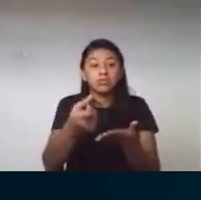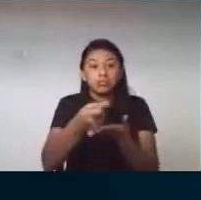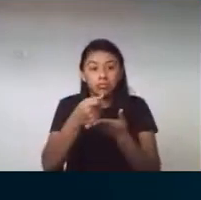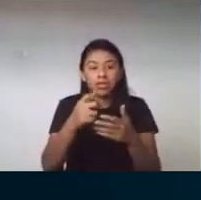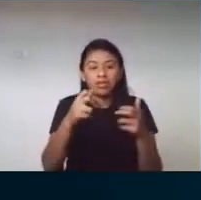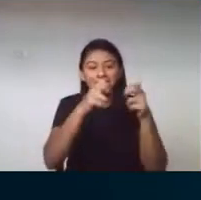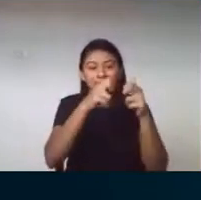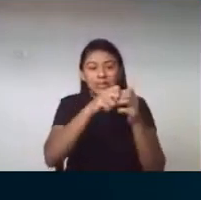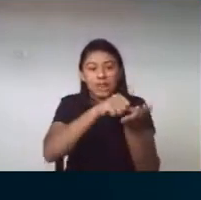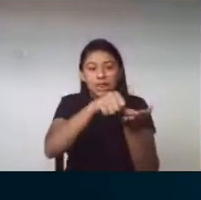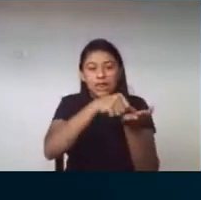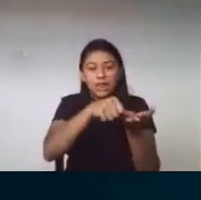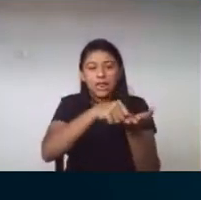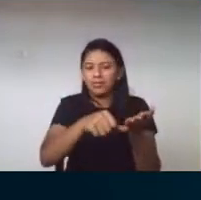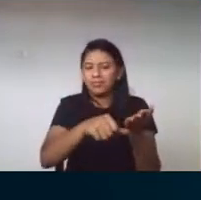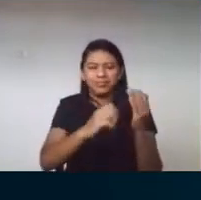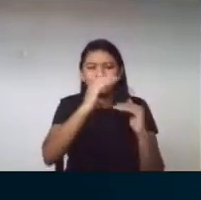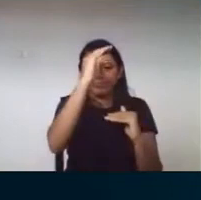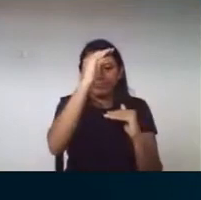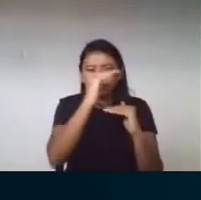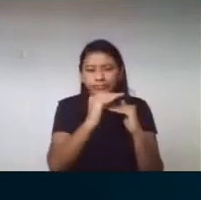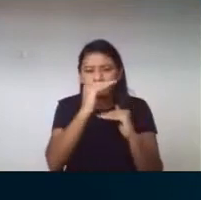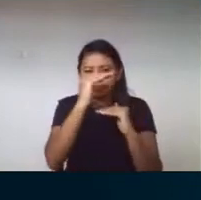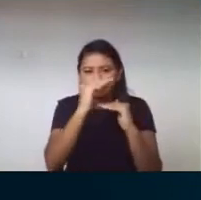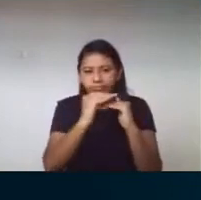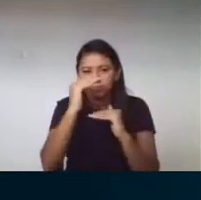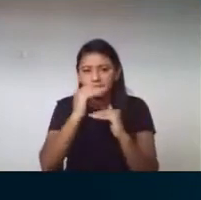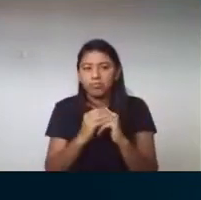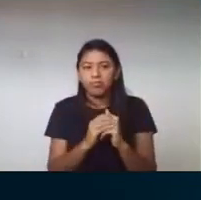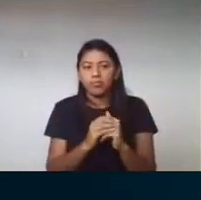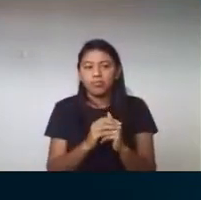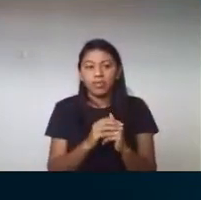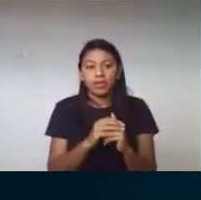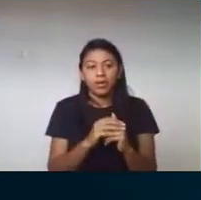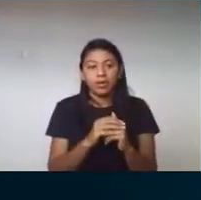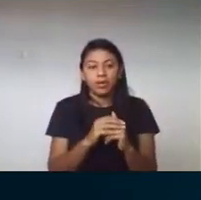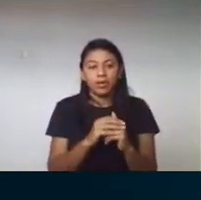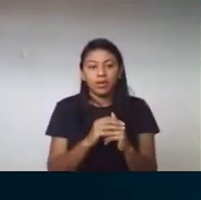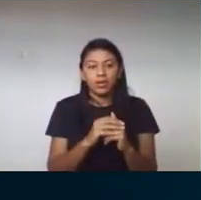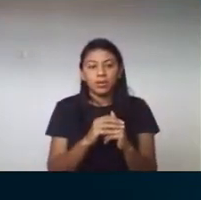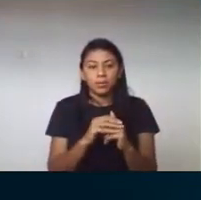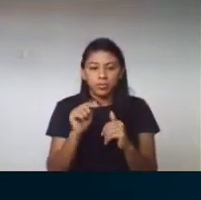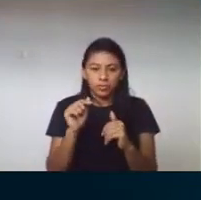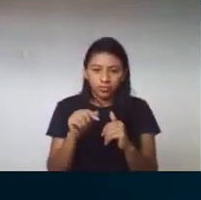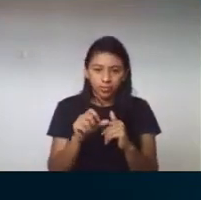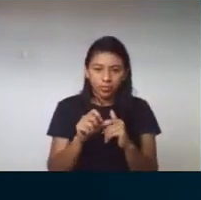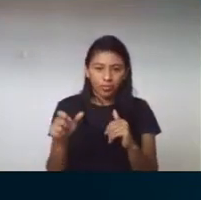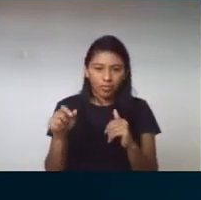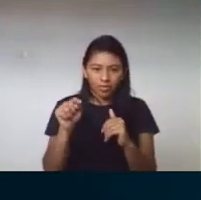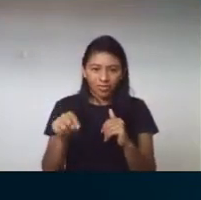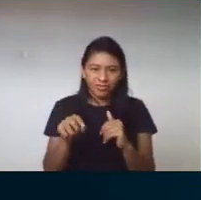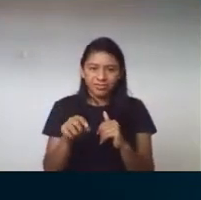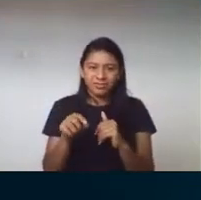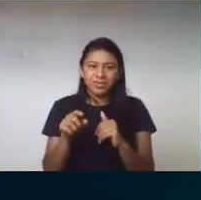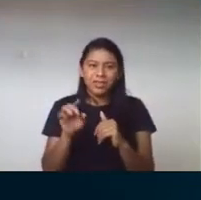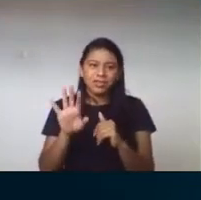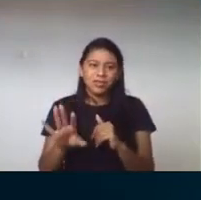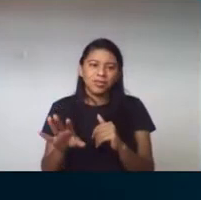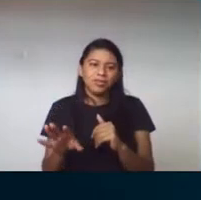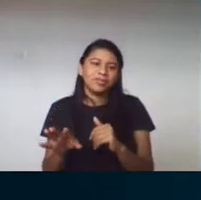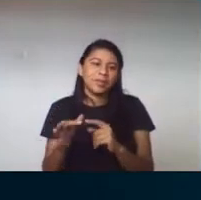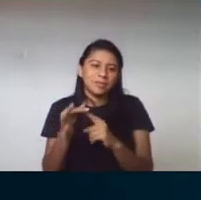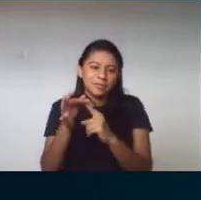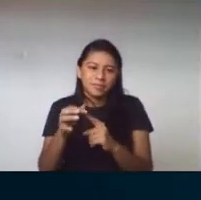energéticos y aumenta o mantiene la eficiencia, por ejemplo, de floculación, que es este caso en específico, lo cual pues, es una gran ventaja. Y